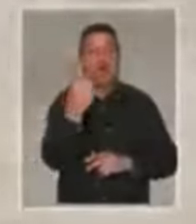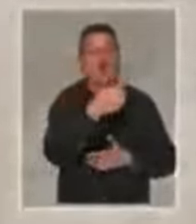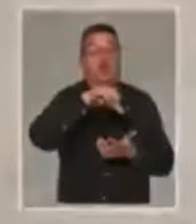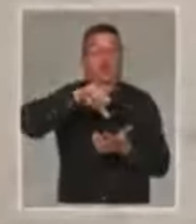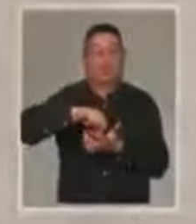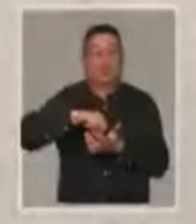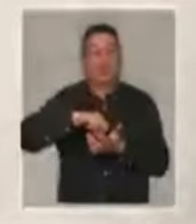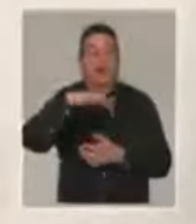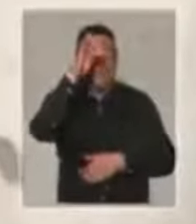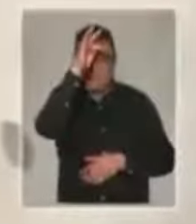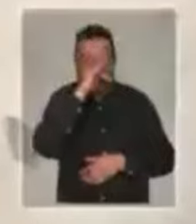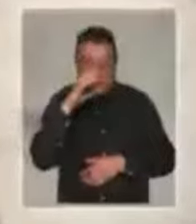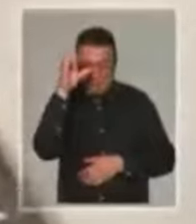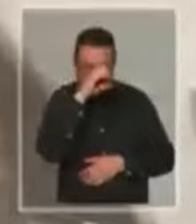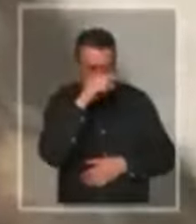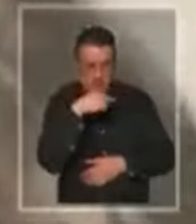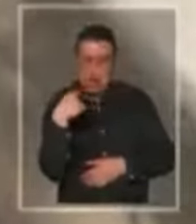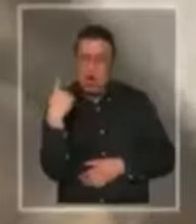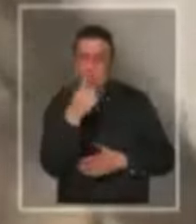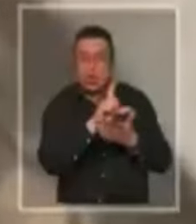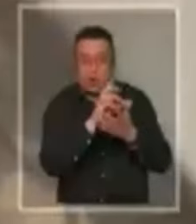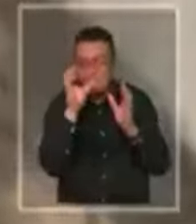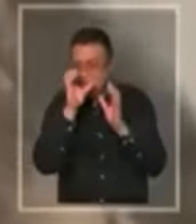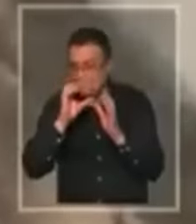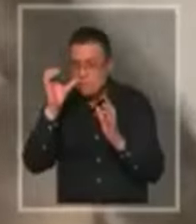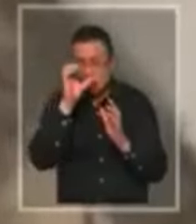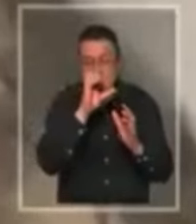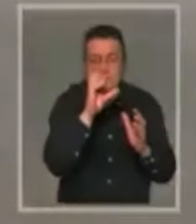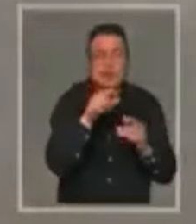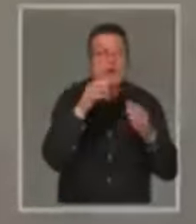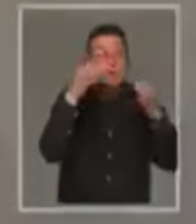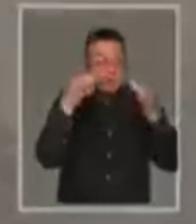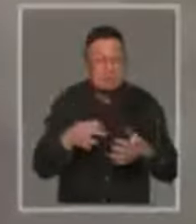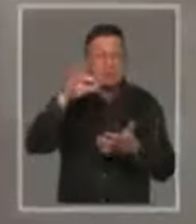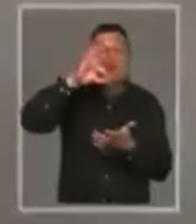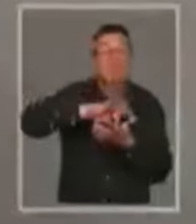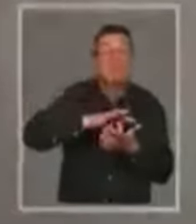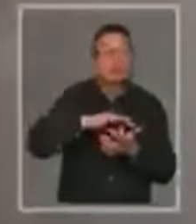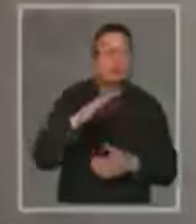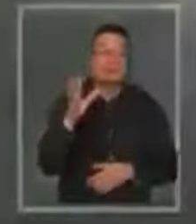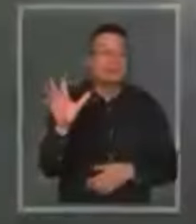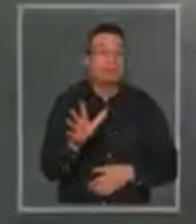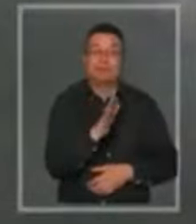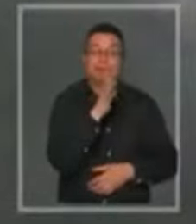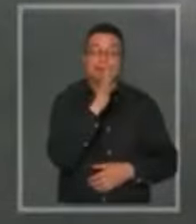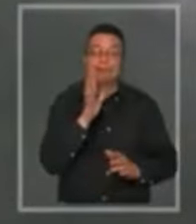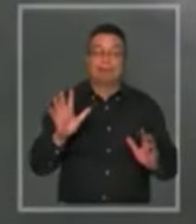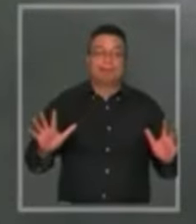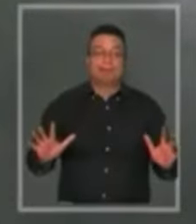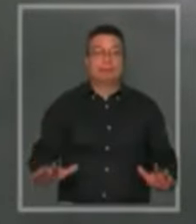y sus funcionarios lo buscan en cada rincón, pero el paradero del gato tóxico aún es un enigma.